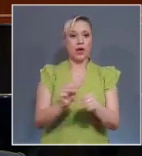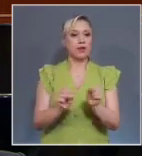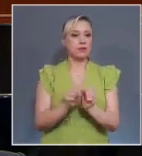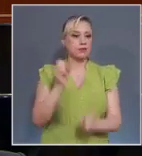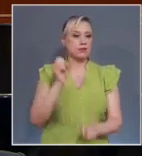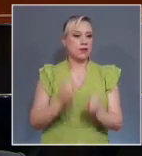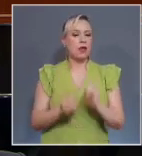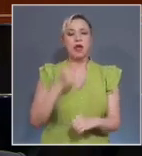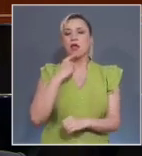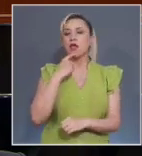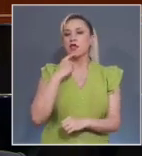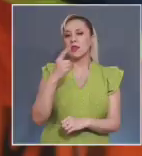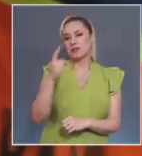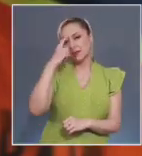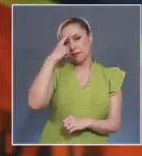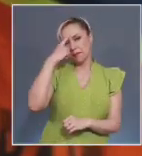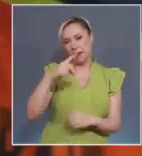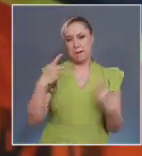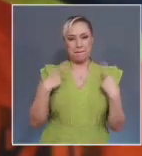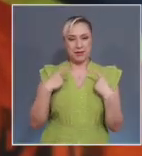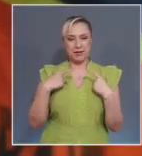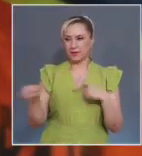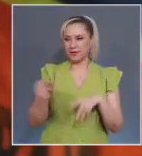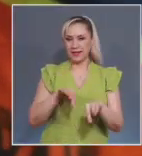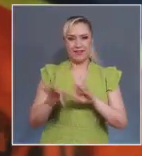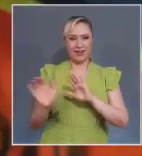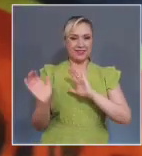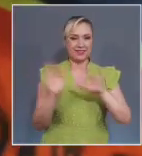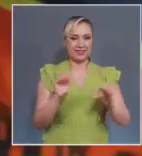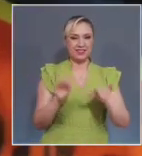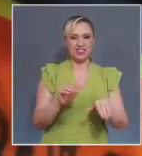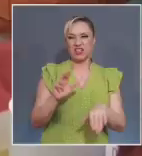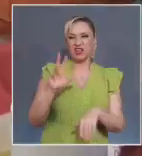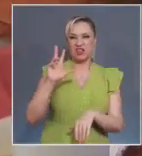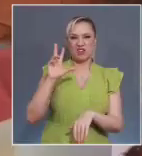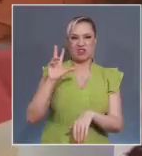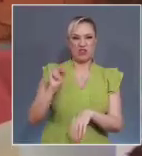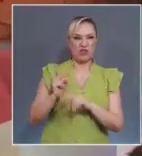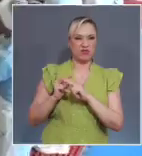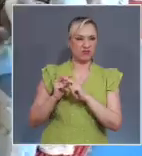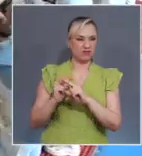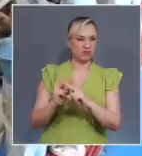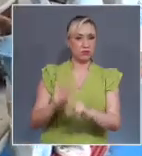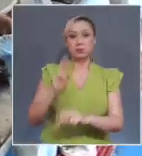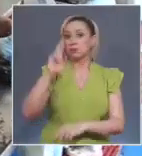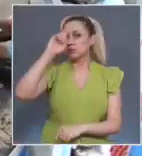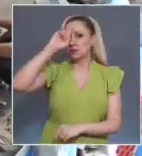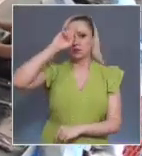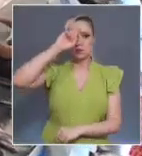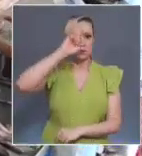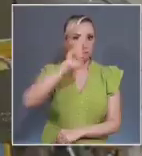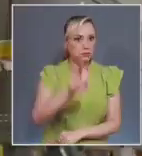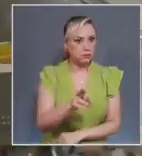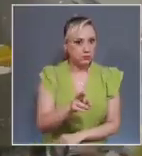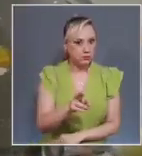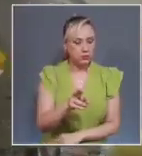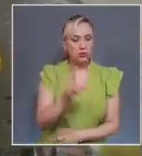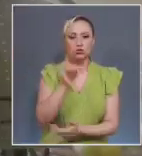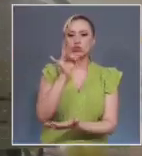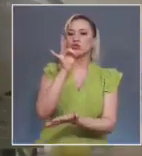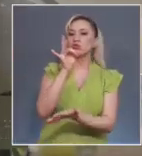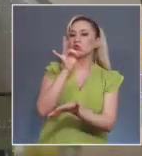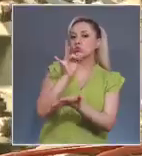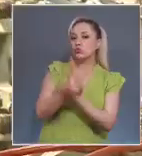subcontratación de personal está prohibida de manera general y que excepcionalmente solo se autoriza la subcontratación de